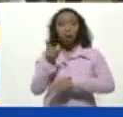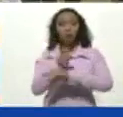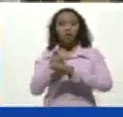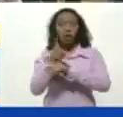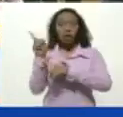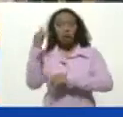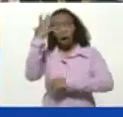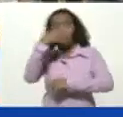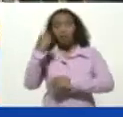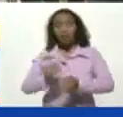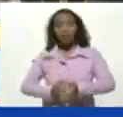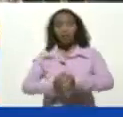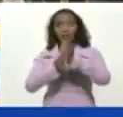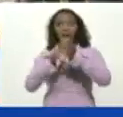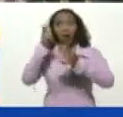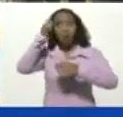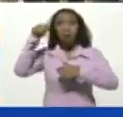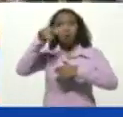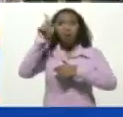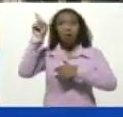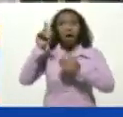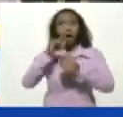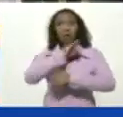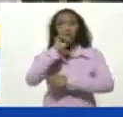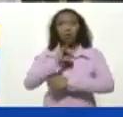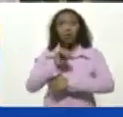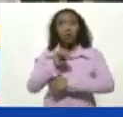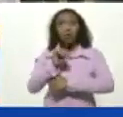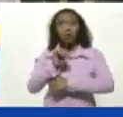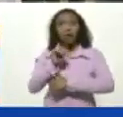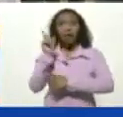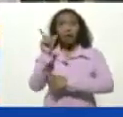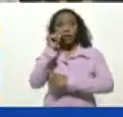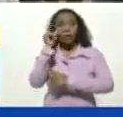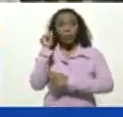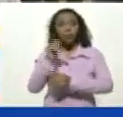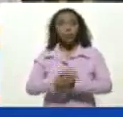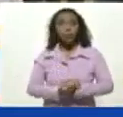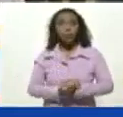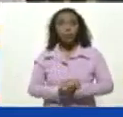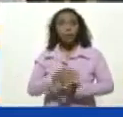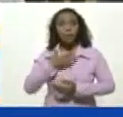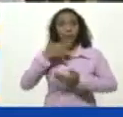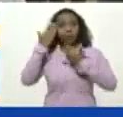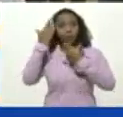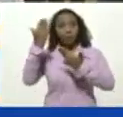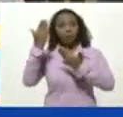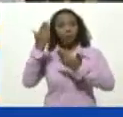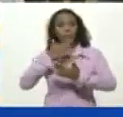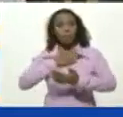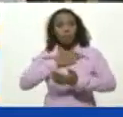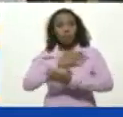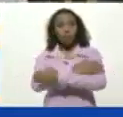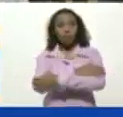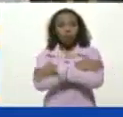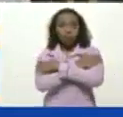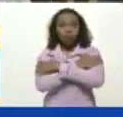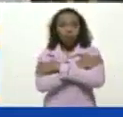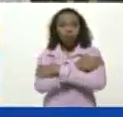joven líder del pueblo del Zulia. A los zulianos y zulianas, mi saludo, mi abrazo,